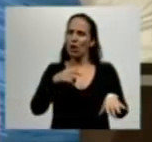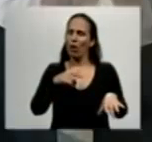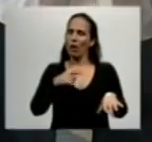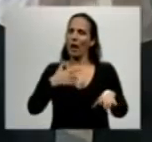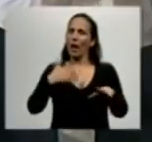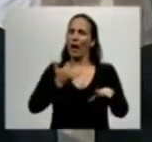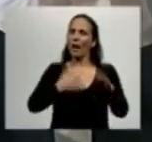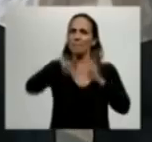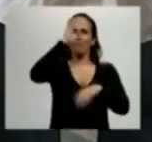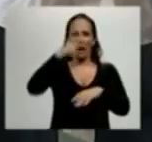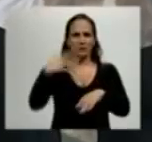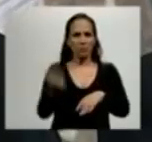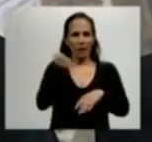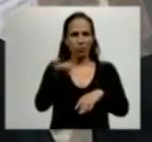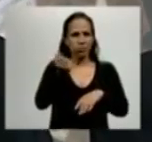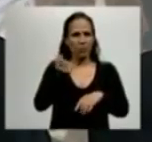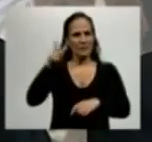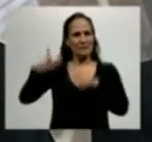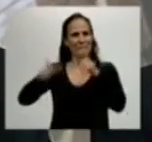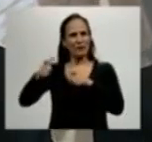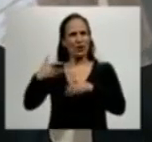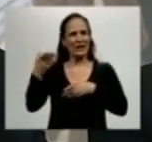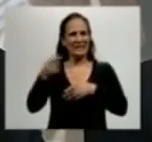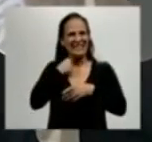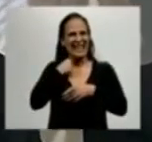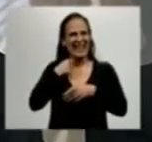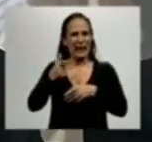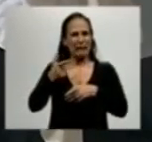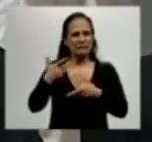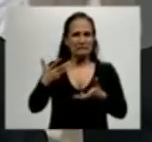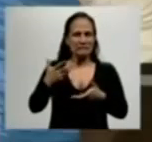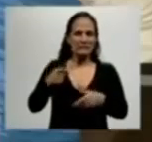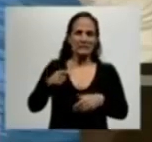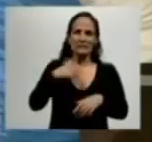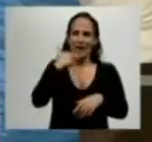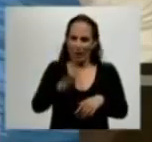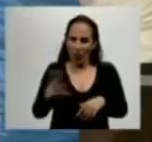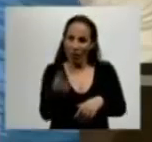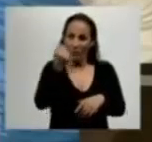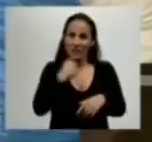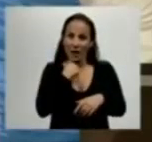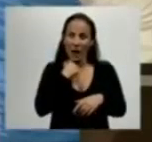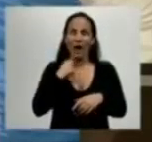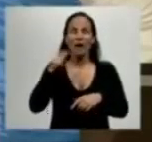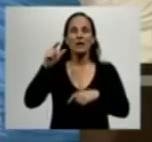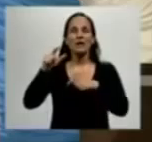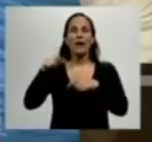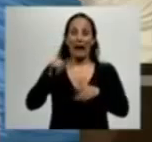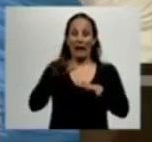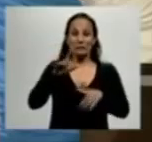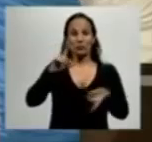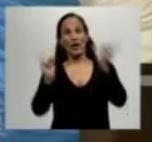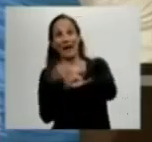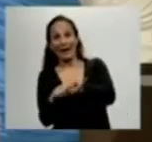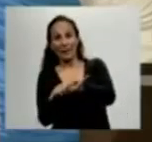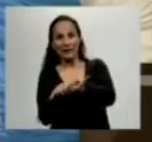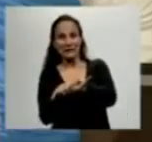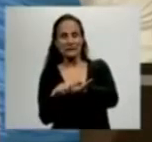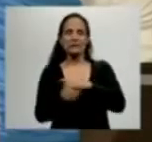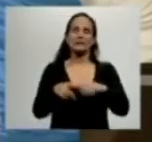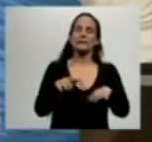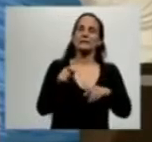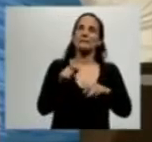que de peticionantes para adoptar. Al revés, cuando hay buena o